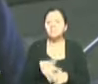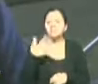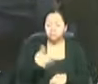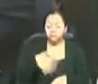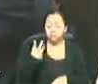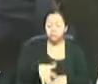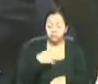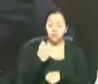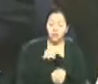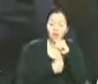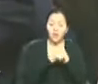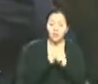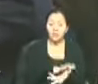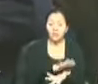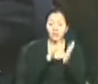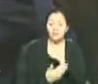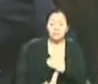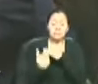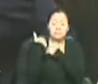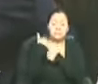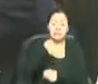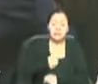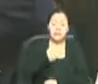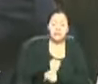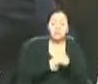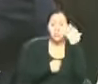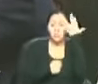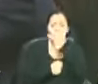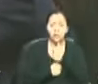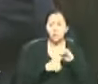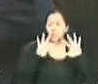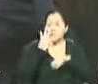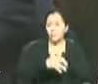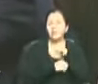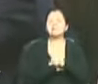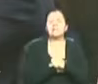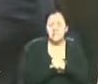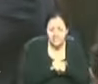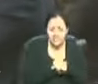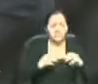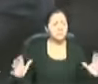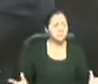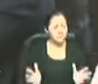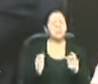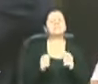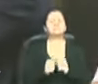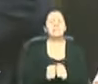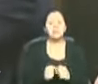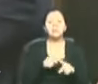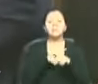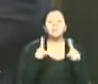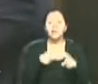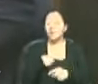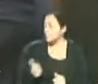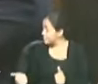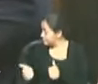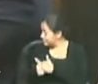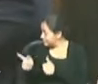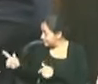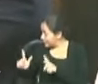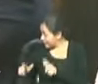años maravillosos, pero todavía con el compañero Lenín,